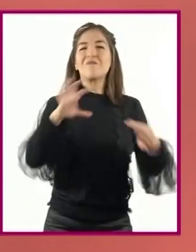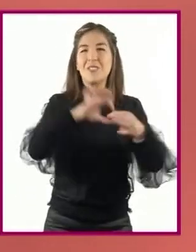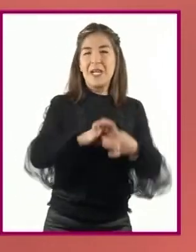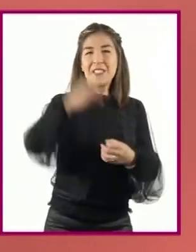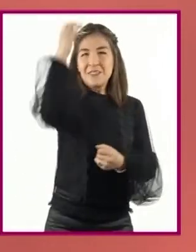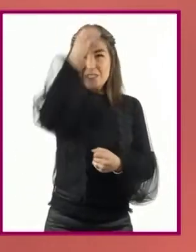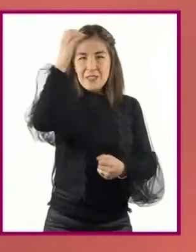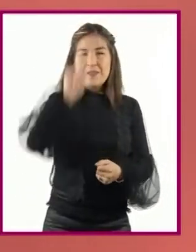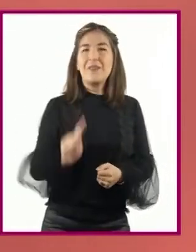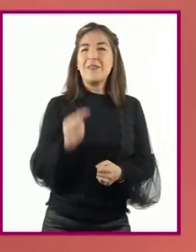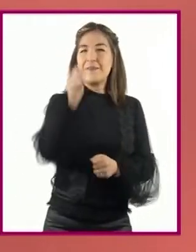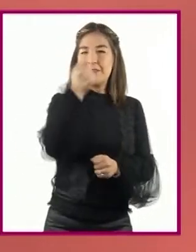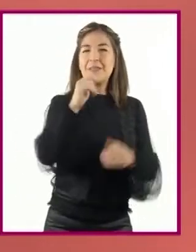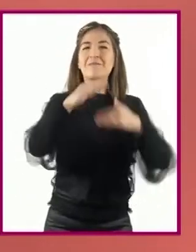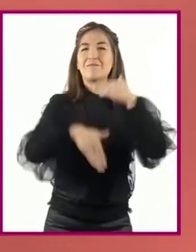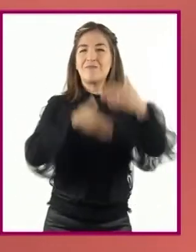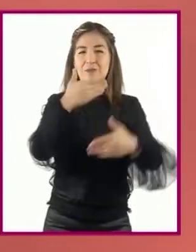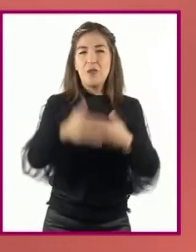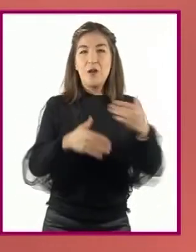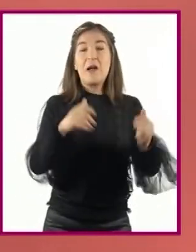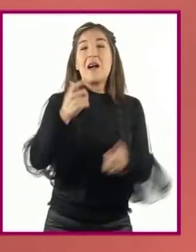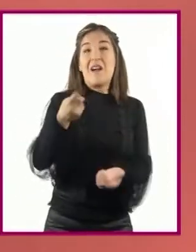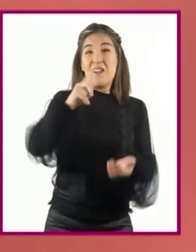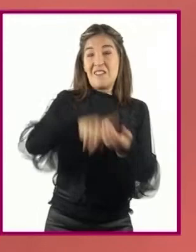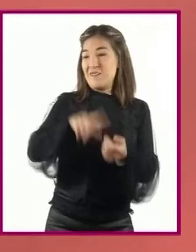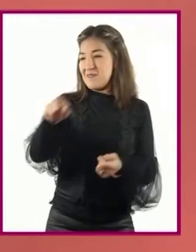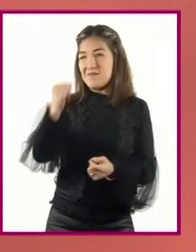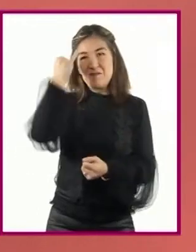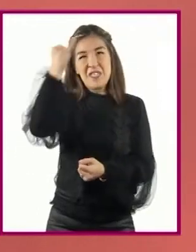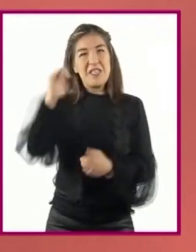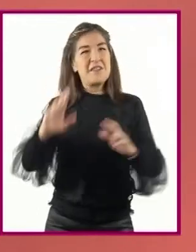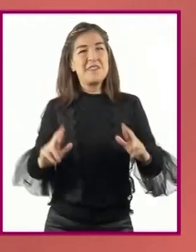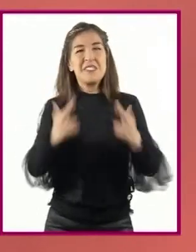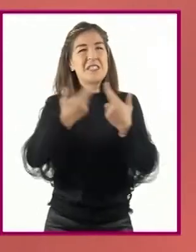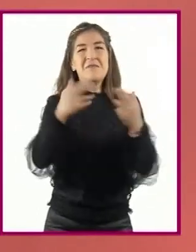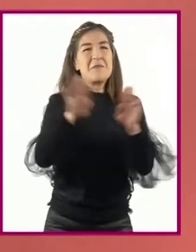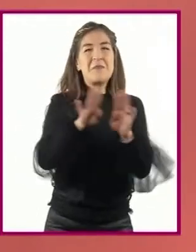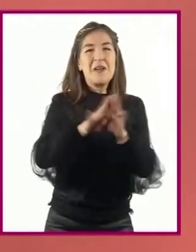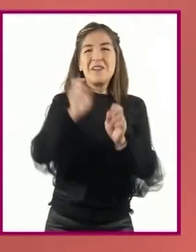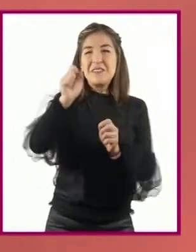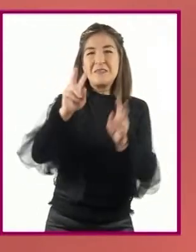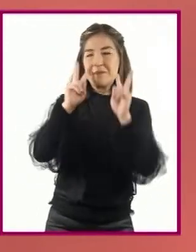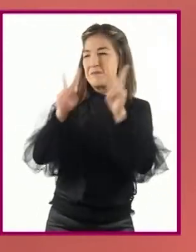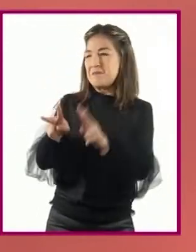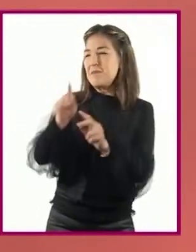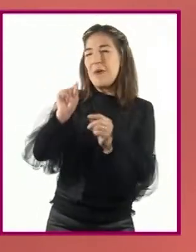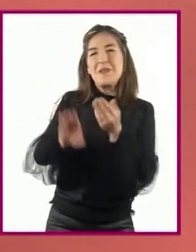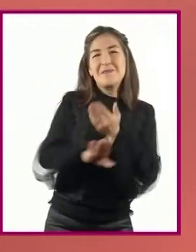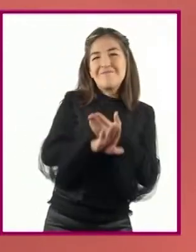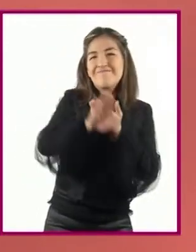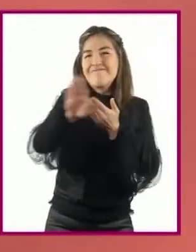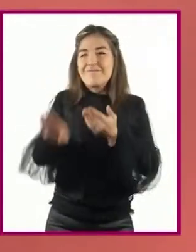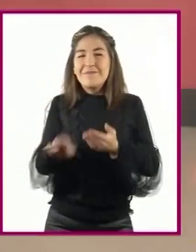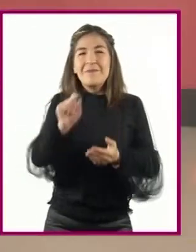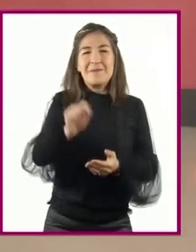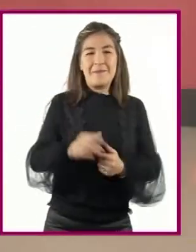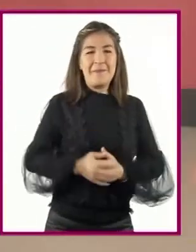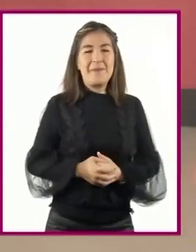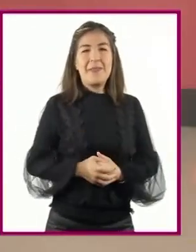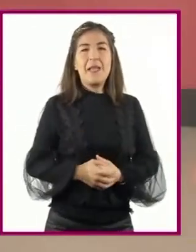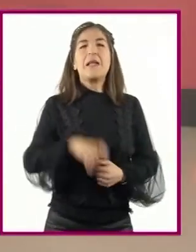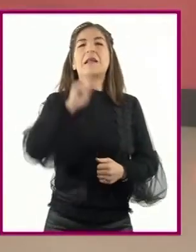y científicos que a las ideologías religiosas, como una visión totalitaria del mundo.